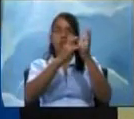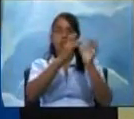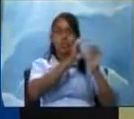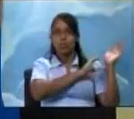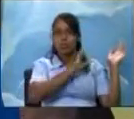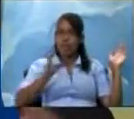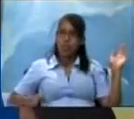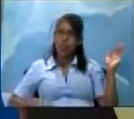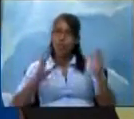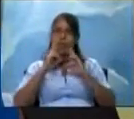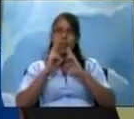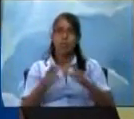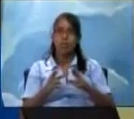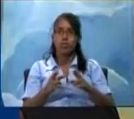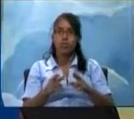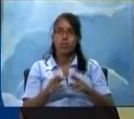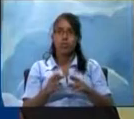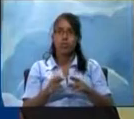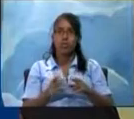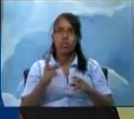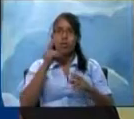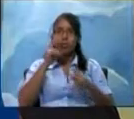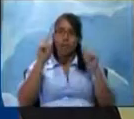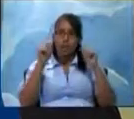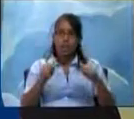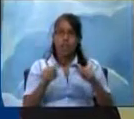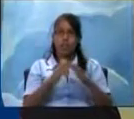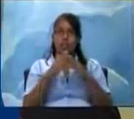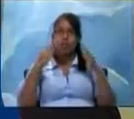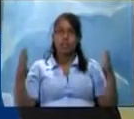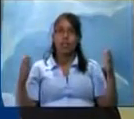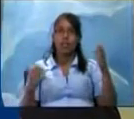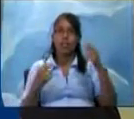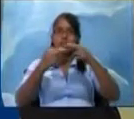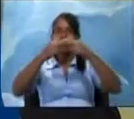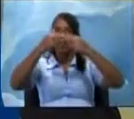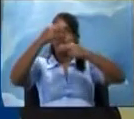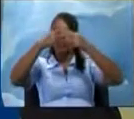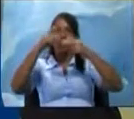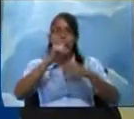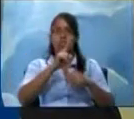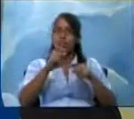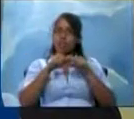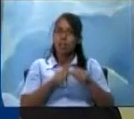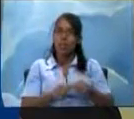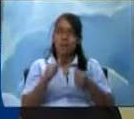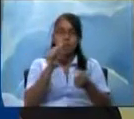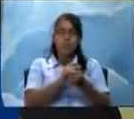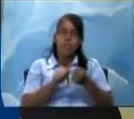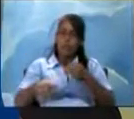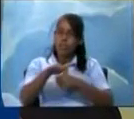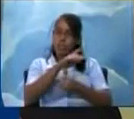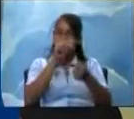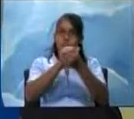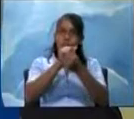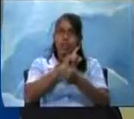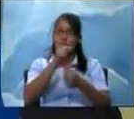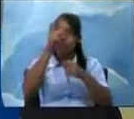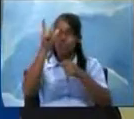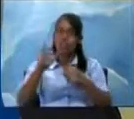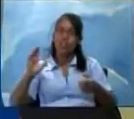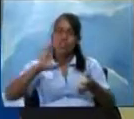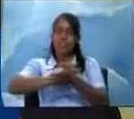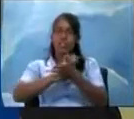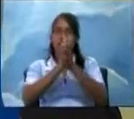le respondió, le dijo, ves esto, grandes edificios, no quedará piedra sobre piedra que no sea